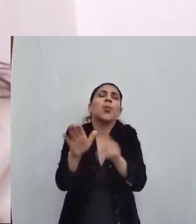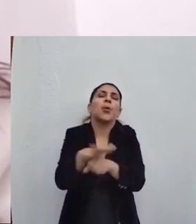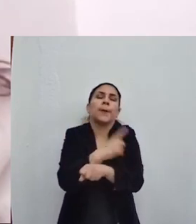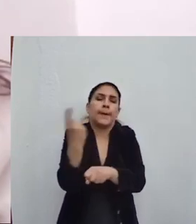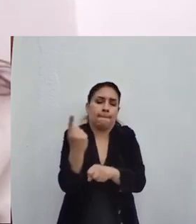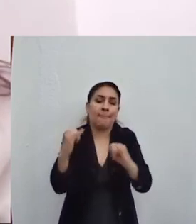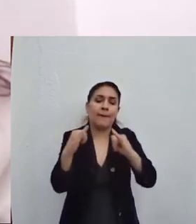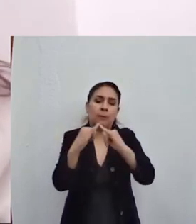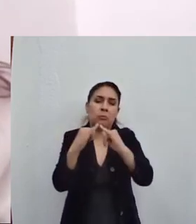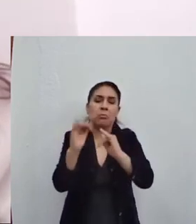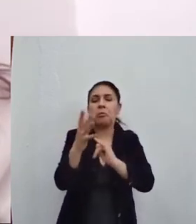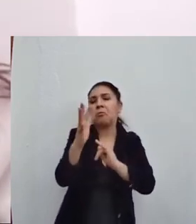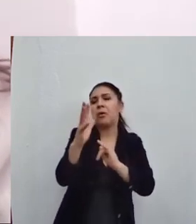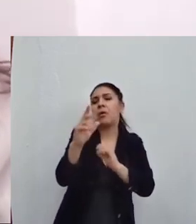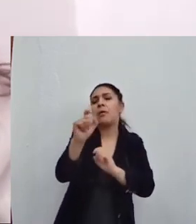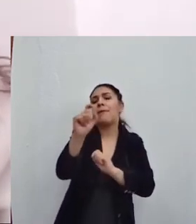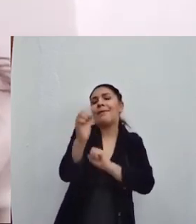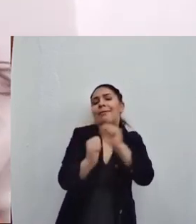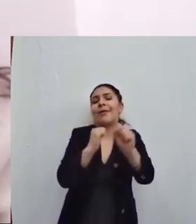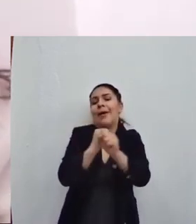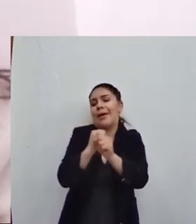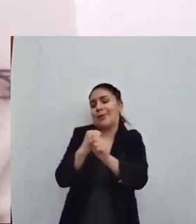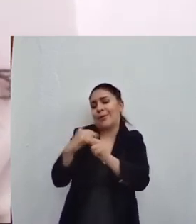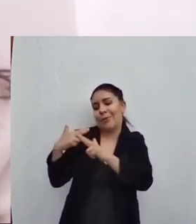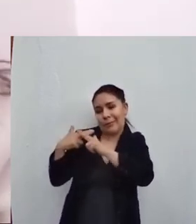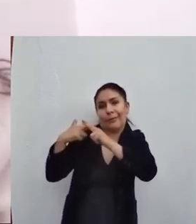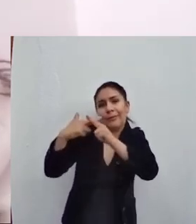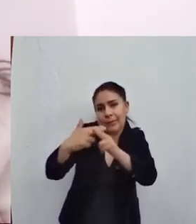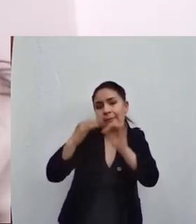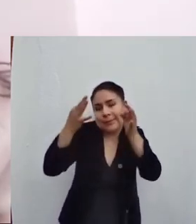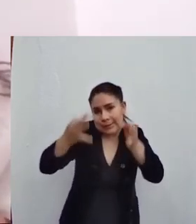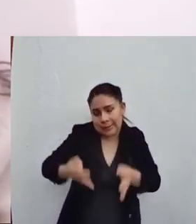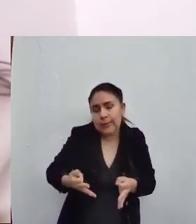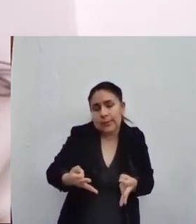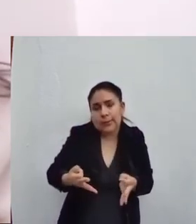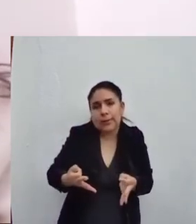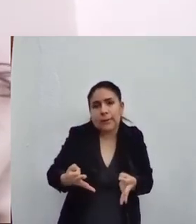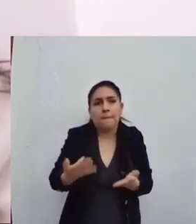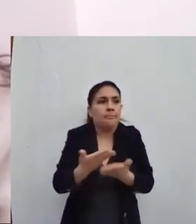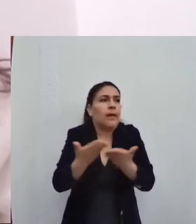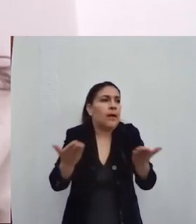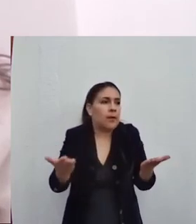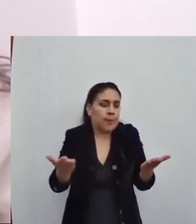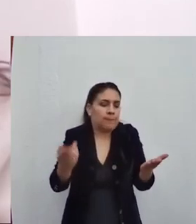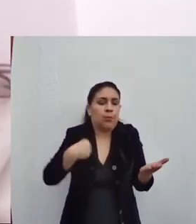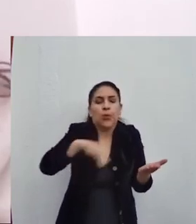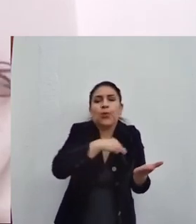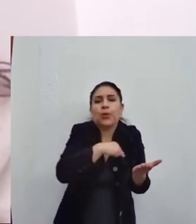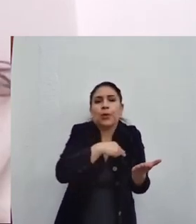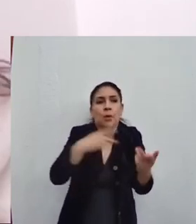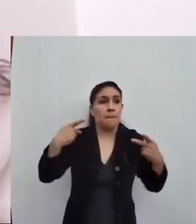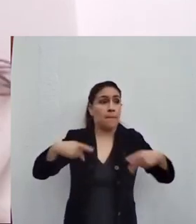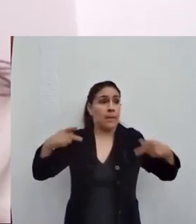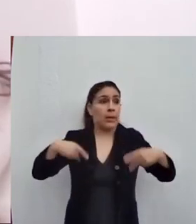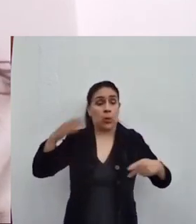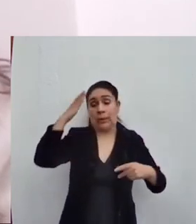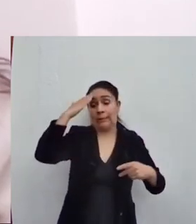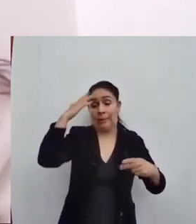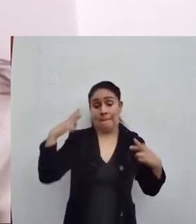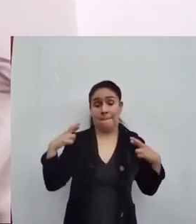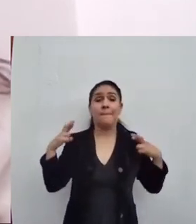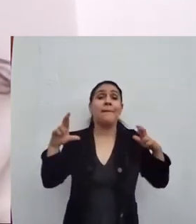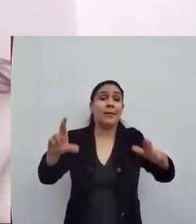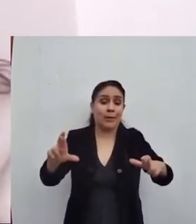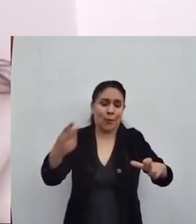ya en la experimentación y que además las personas que lo representamos somos personas con discapacidad.